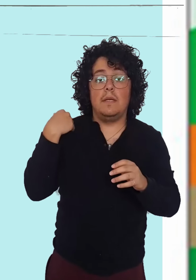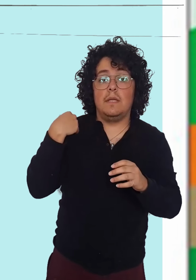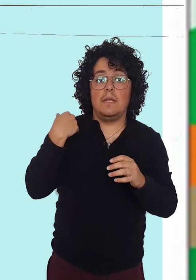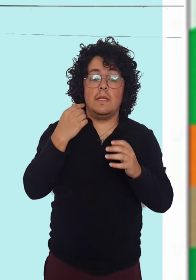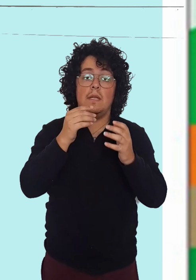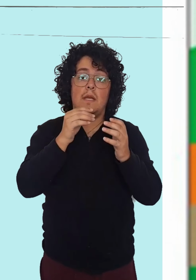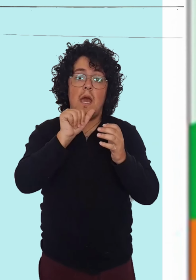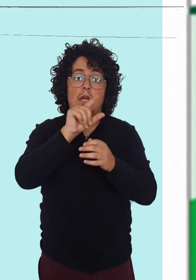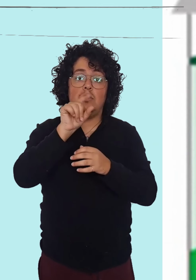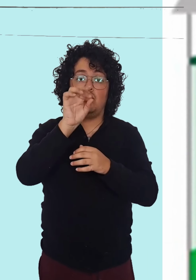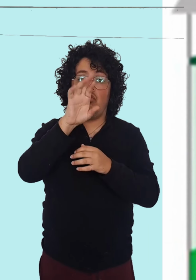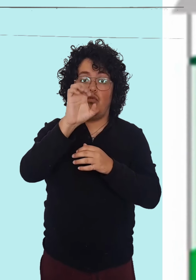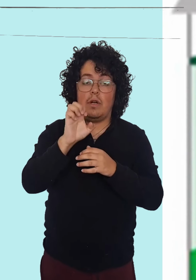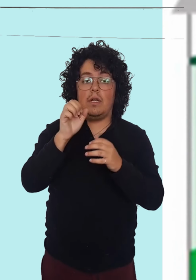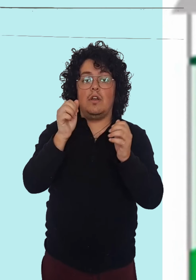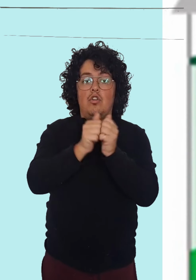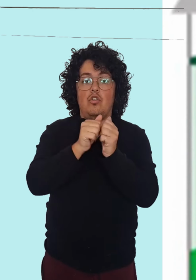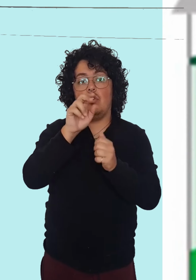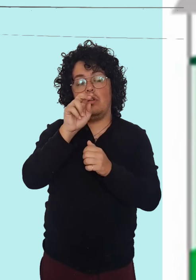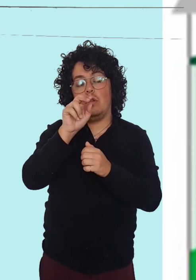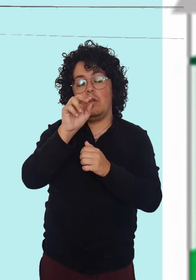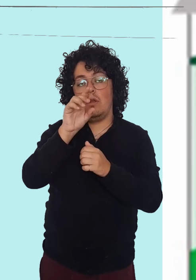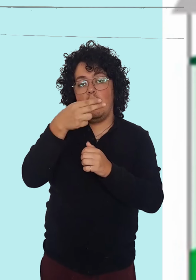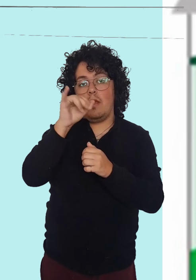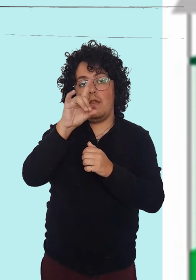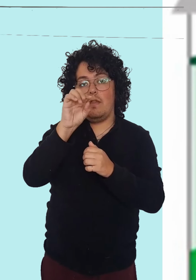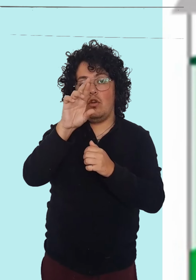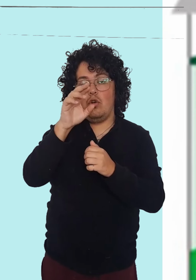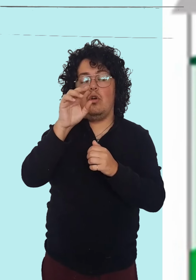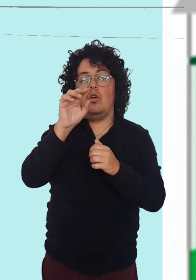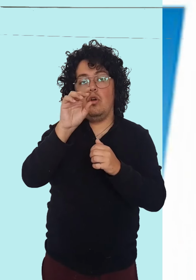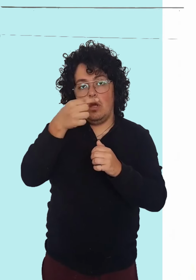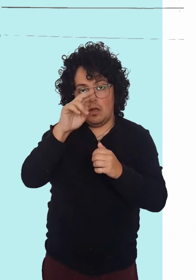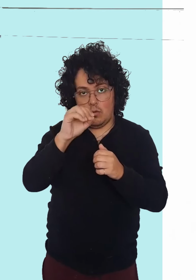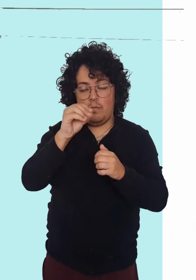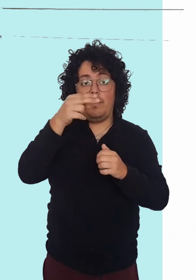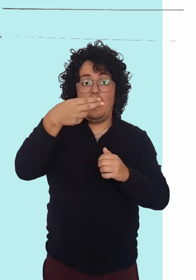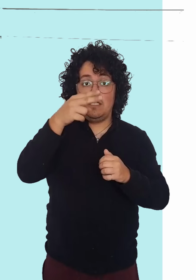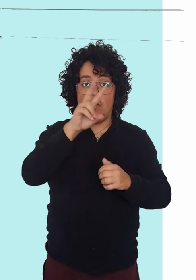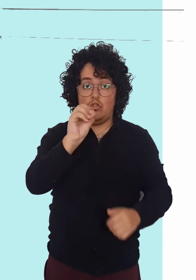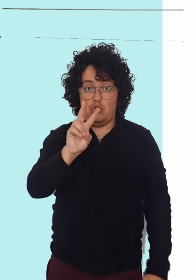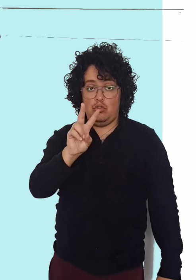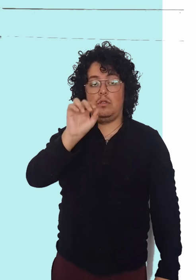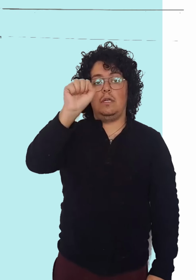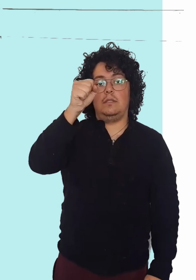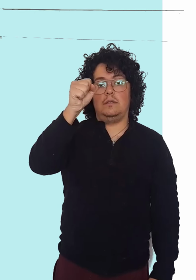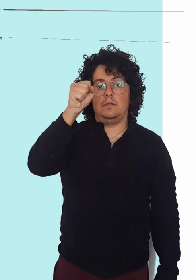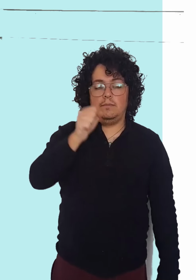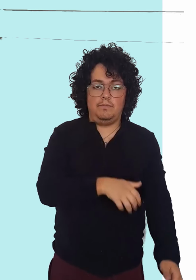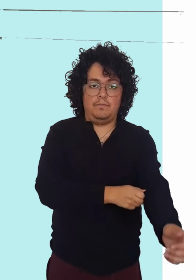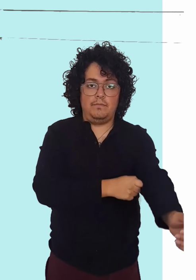oxígeno menor a la sexta área y que además presenta una ligera presencia de azufre en forma de sulfuro de